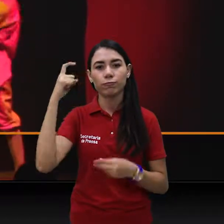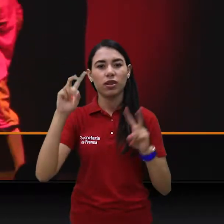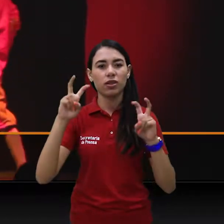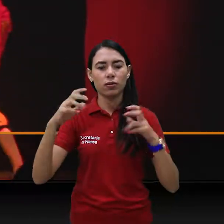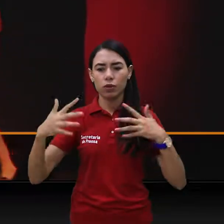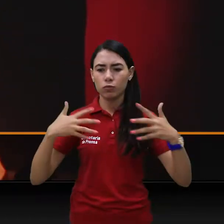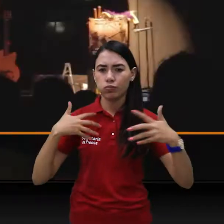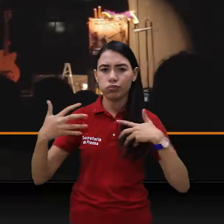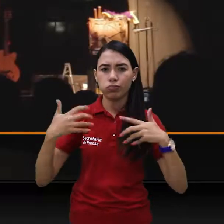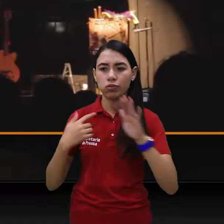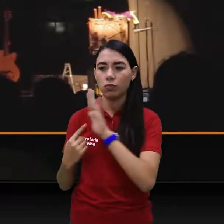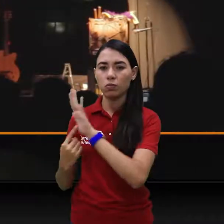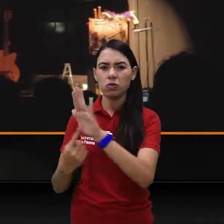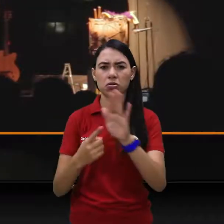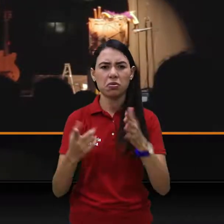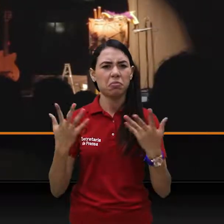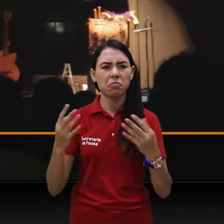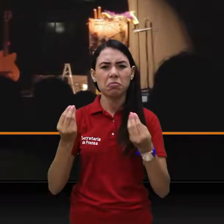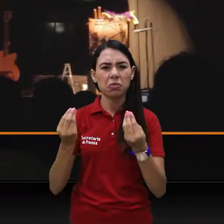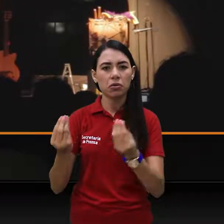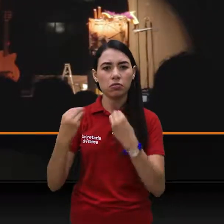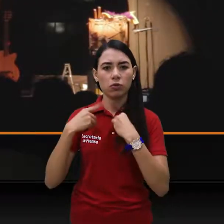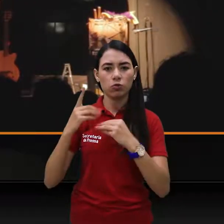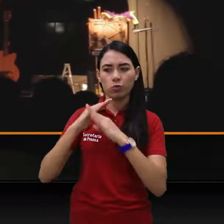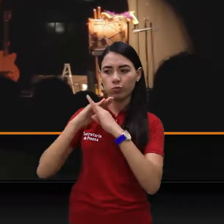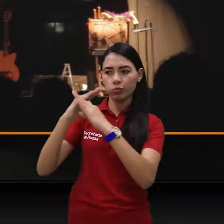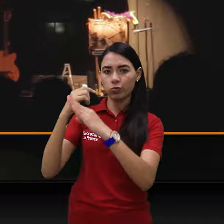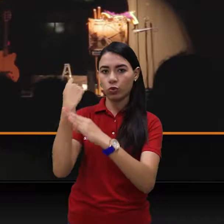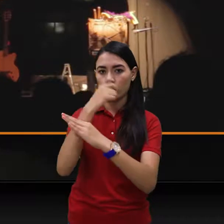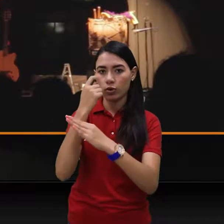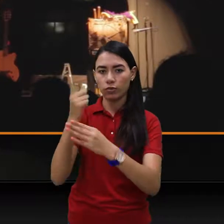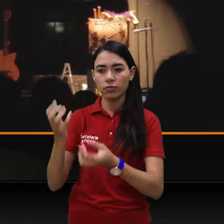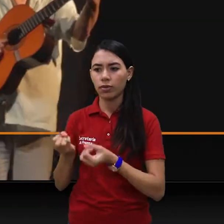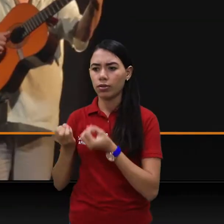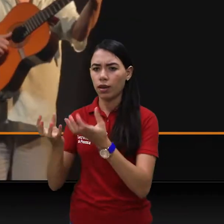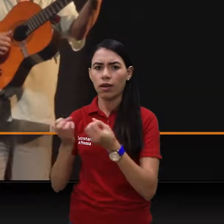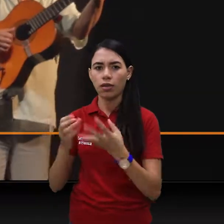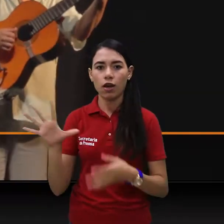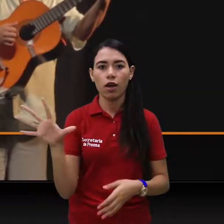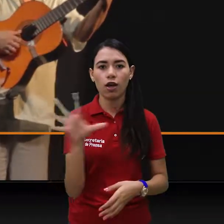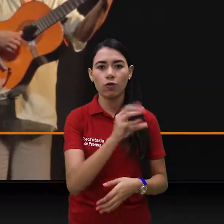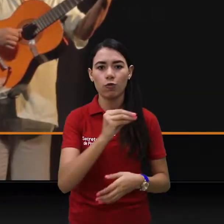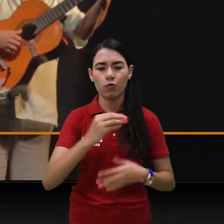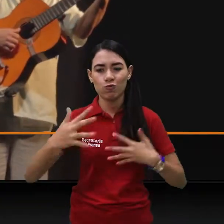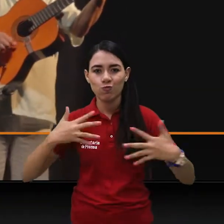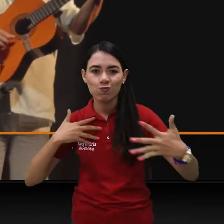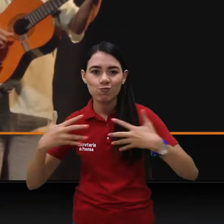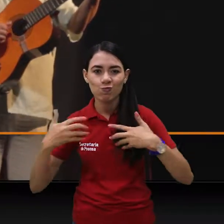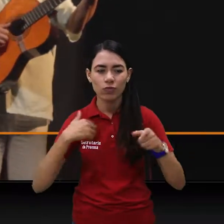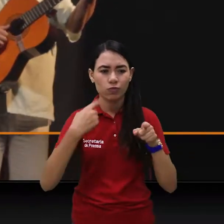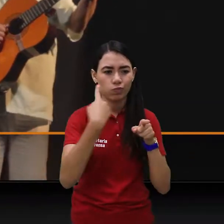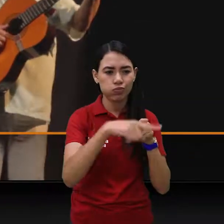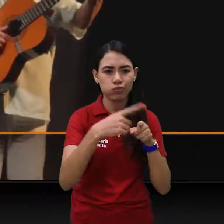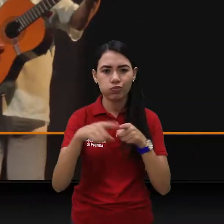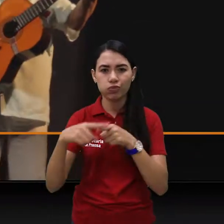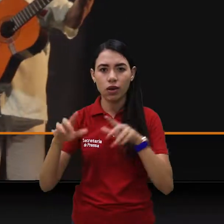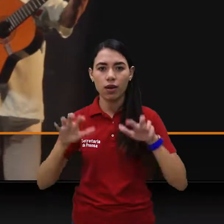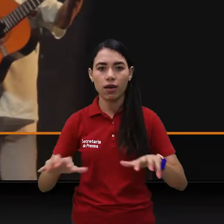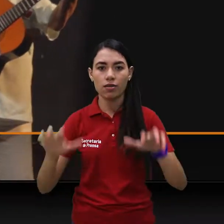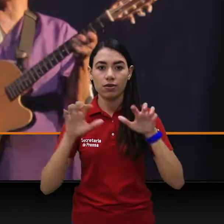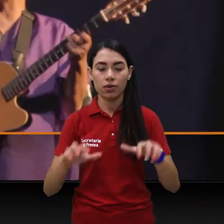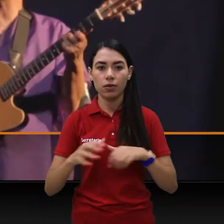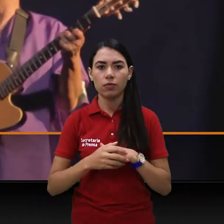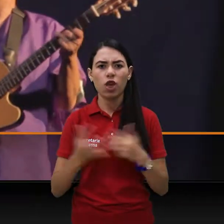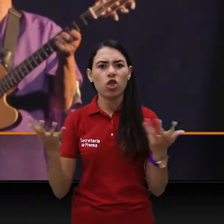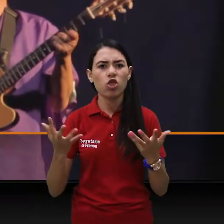al Derecho Sin Drogas dio apertura al Festival Meta Sueña Teatro, con presentaciones en el Parque de la Cuarta Etapa de la Esperanza y en la